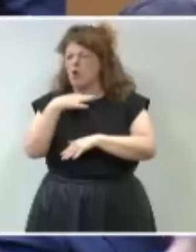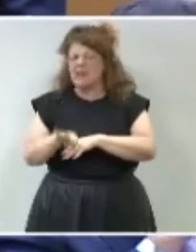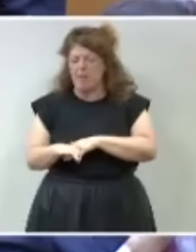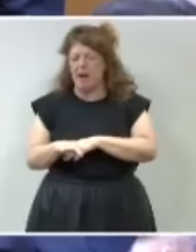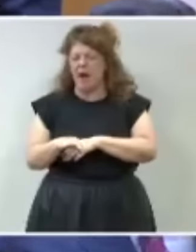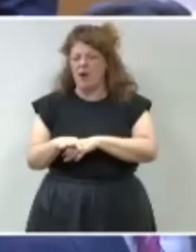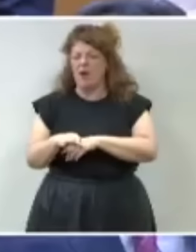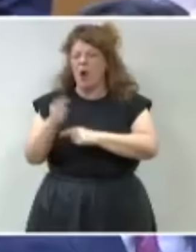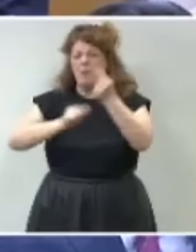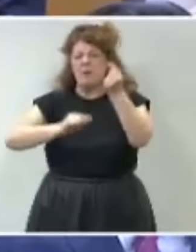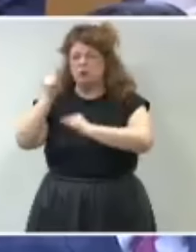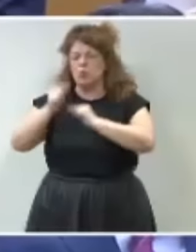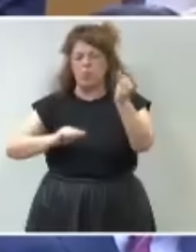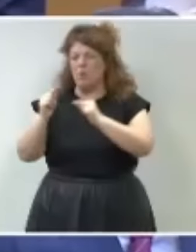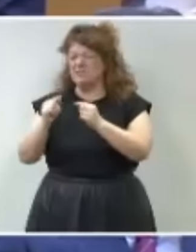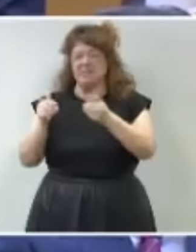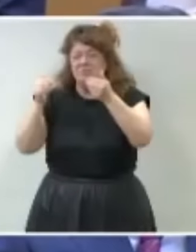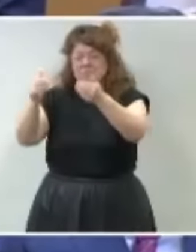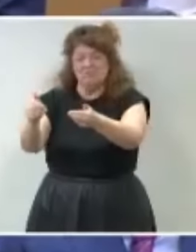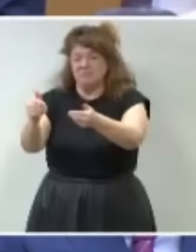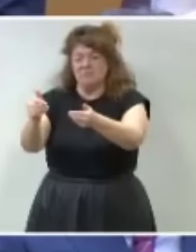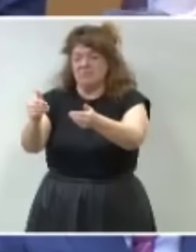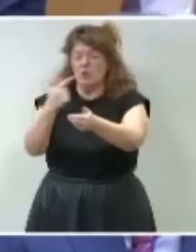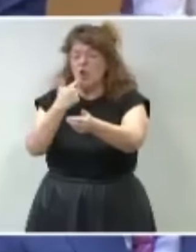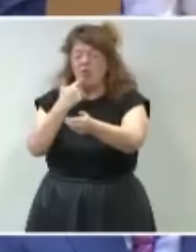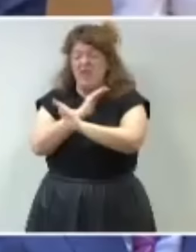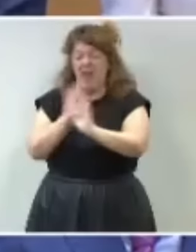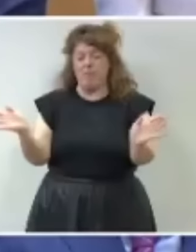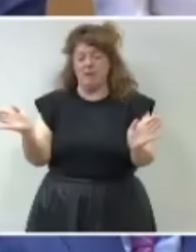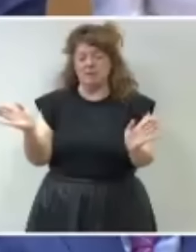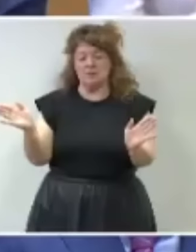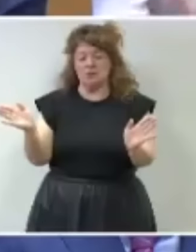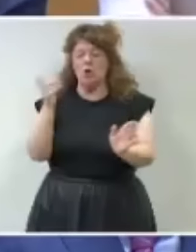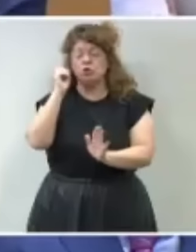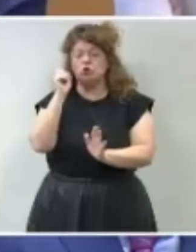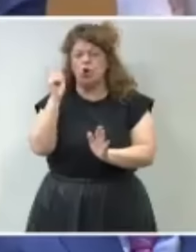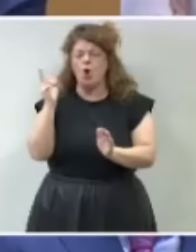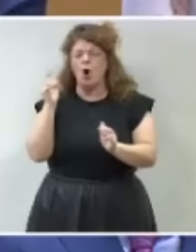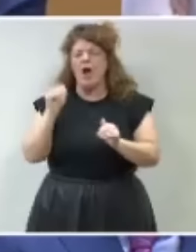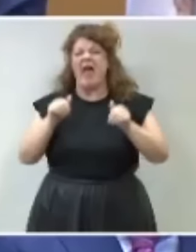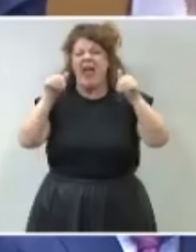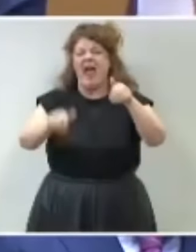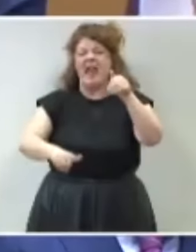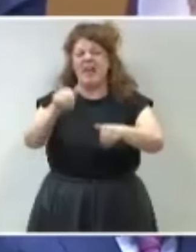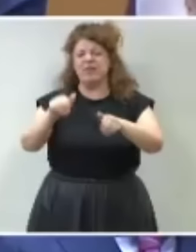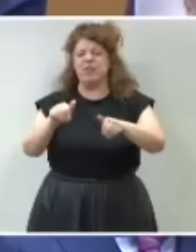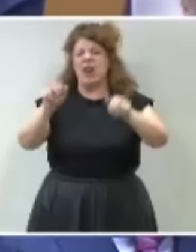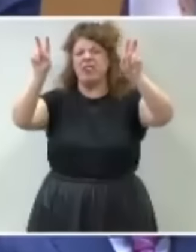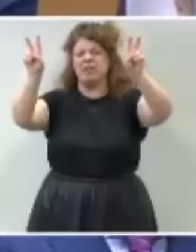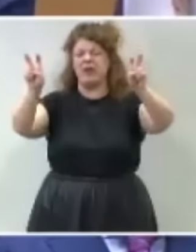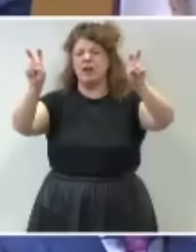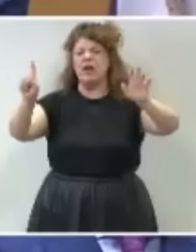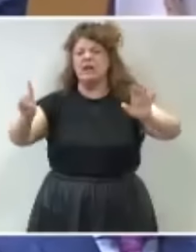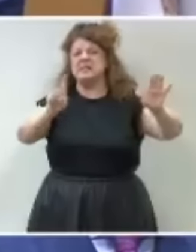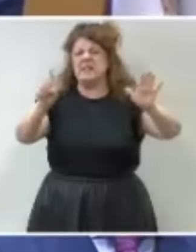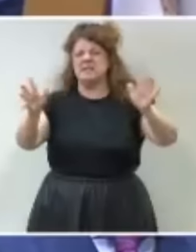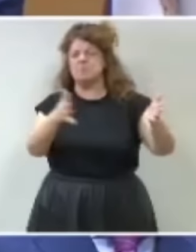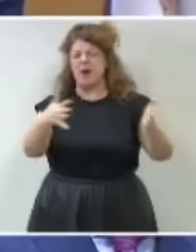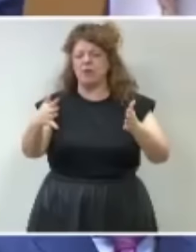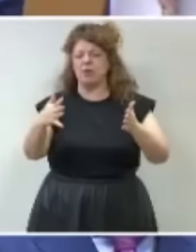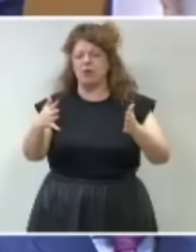adelante los presupuestos, no tiene nada más que decir. Solo le queda convocar elecciones. Cierro comillas. 6 de marzo del